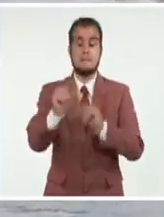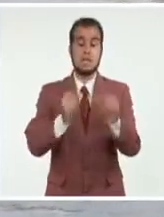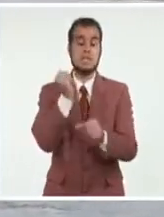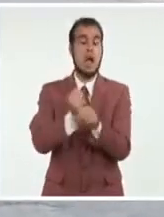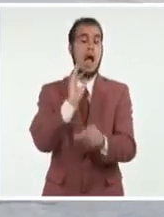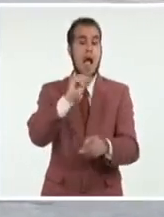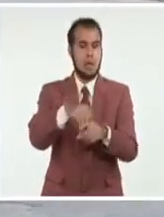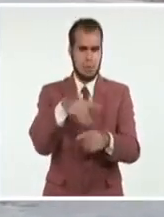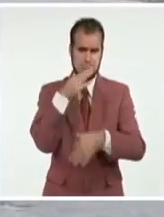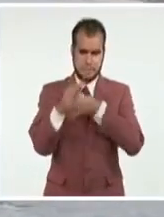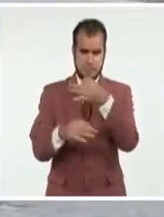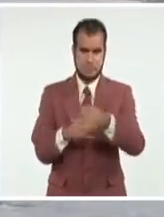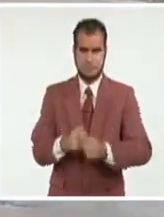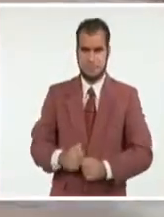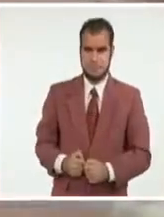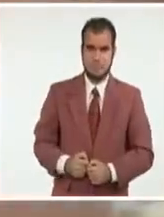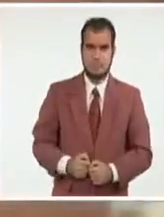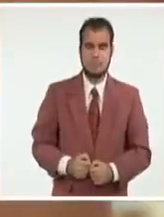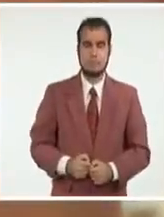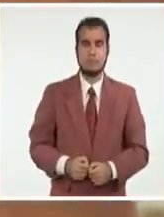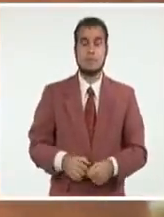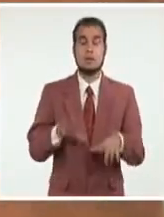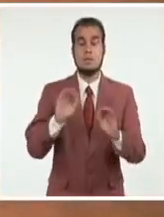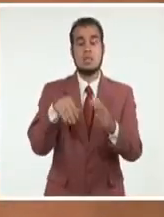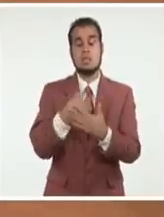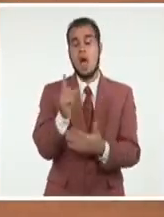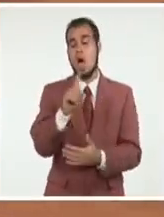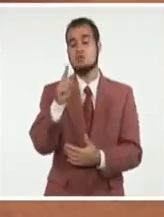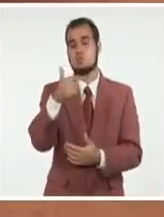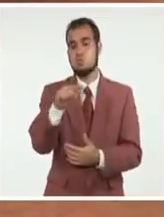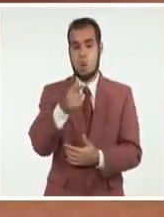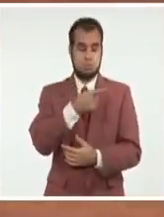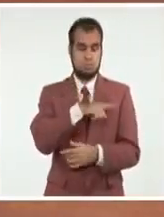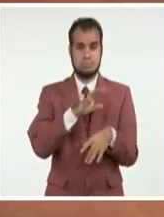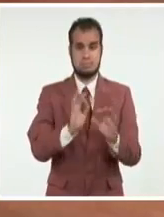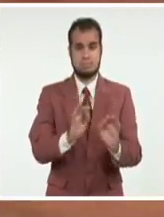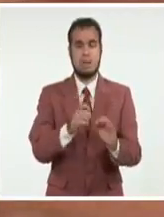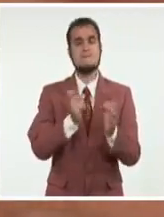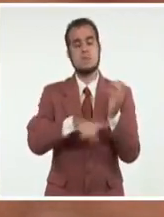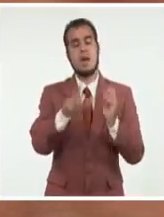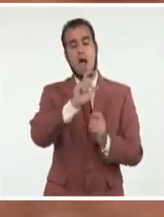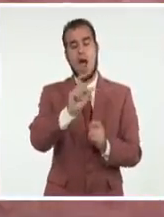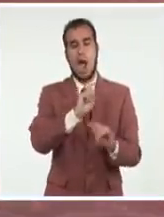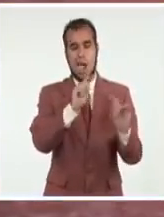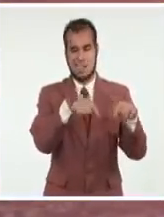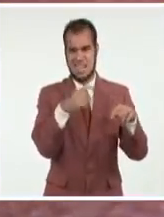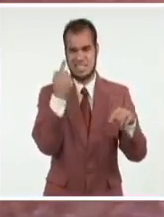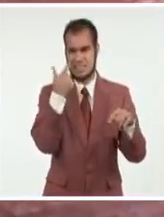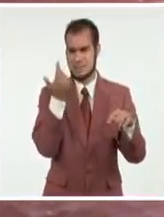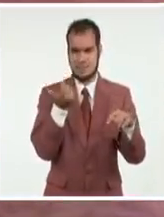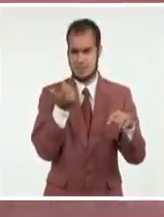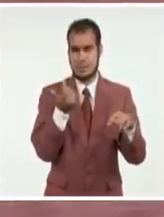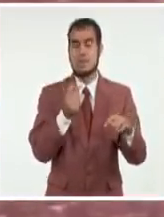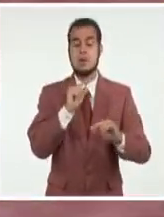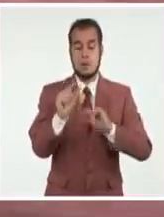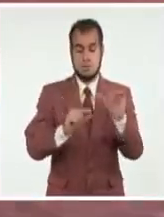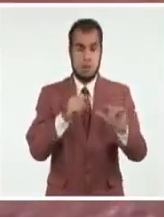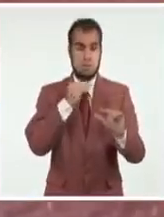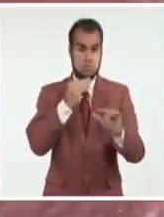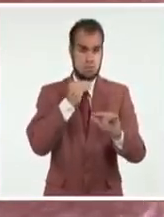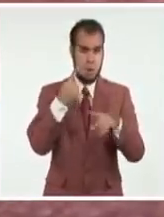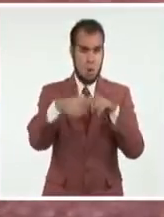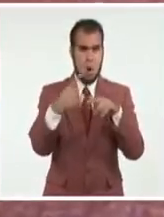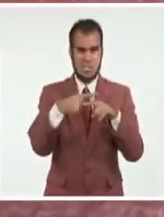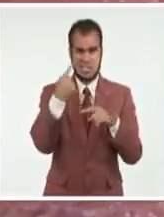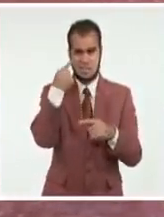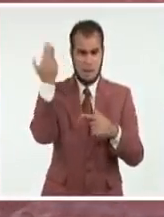Los sucesos del 11 de julio dejaron historias tristes. Sobre los rostros de los presentes en lo acontecido en Camagüey, ardieron heridas